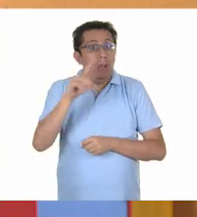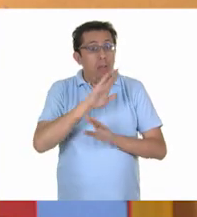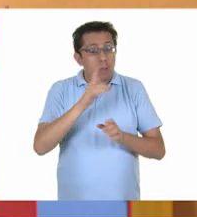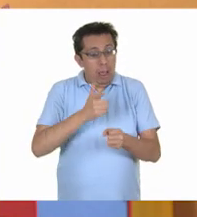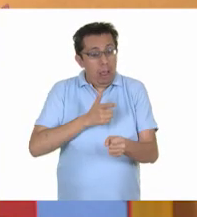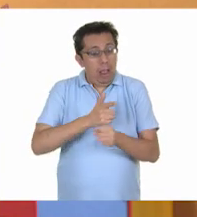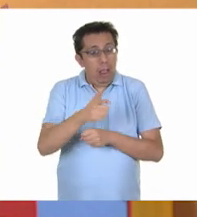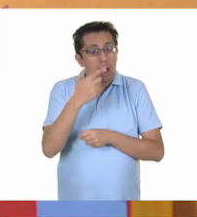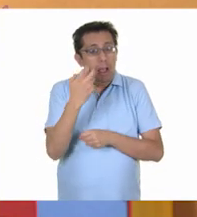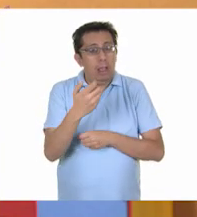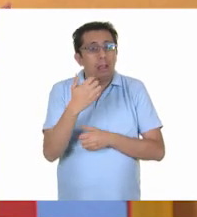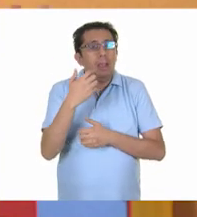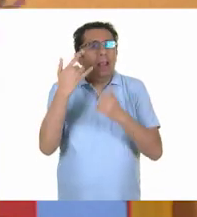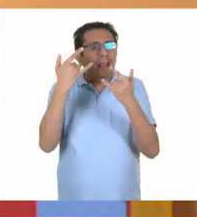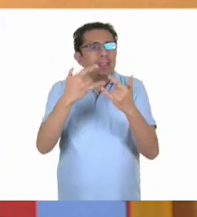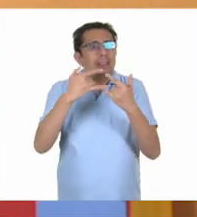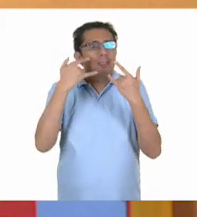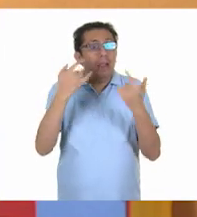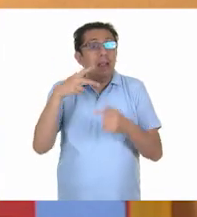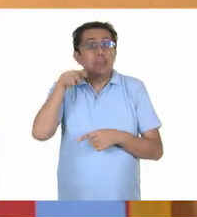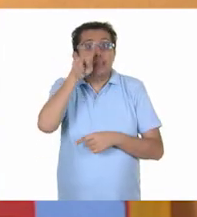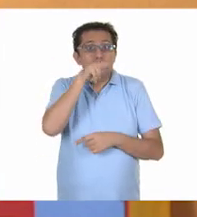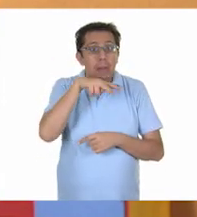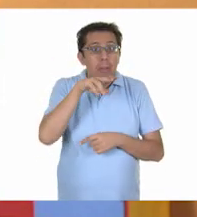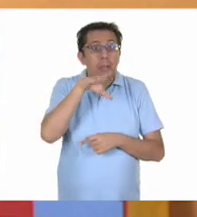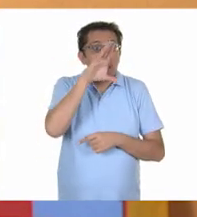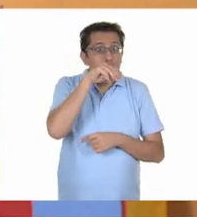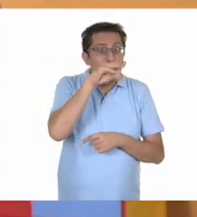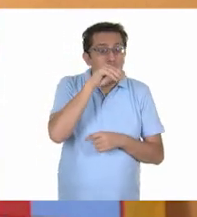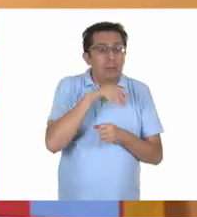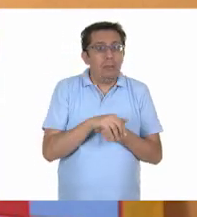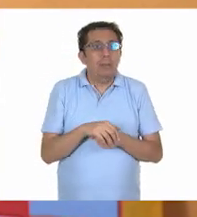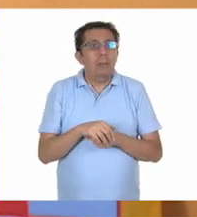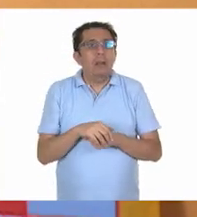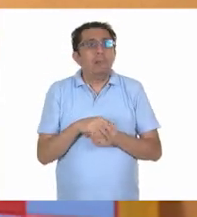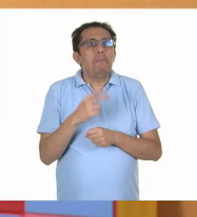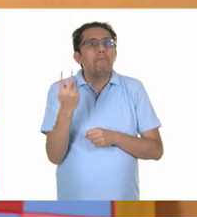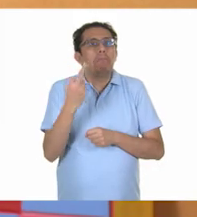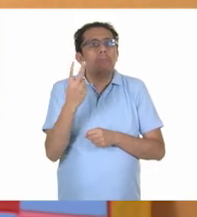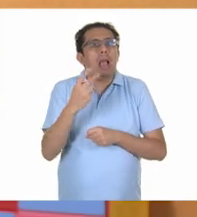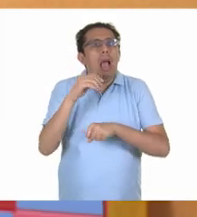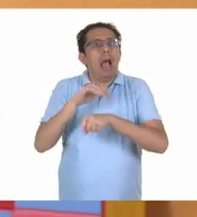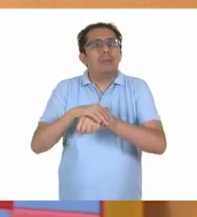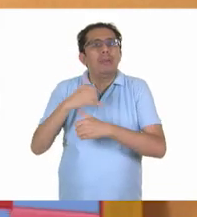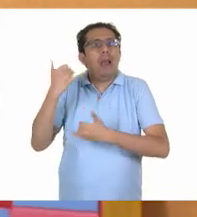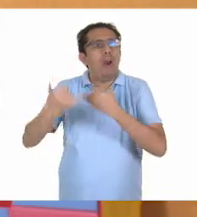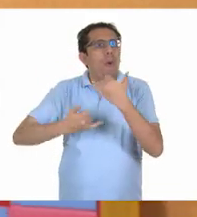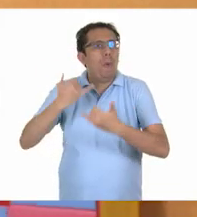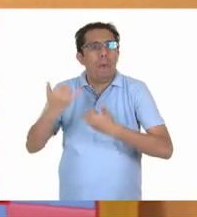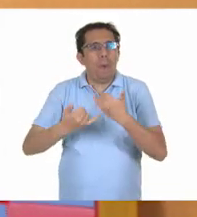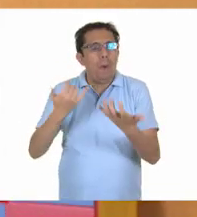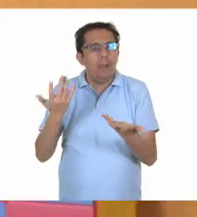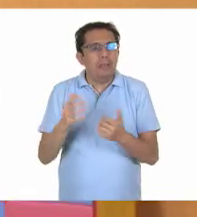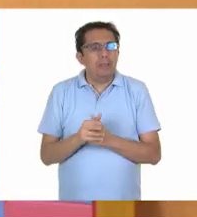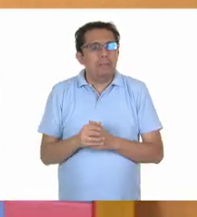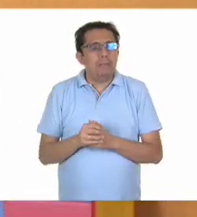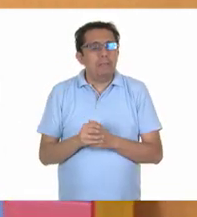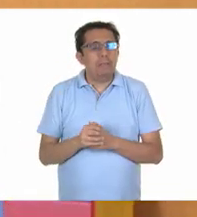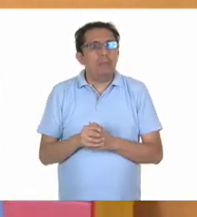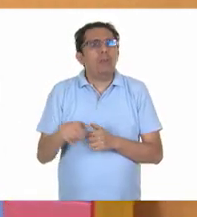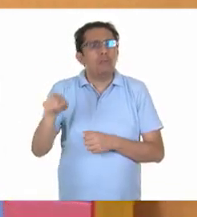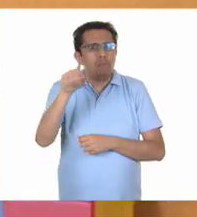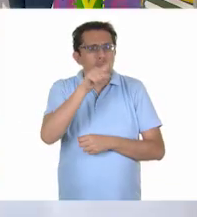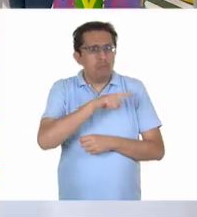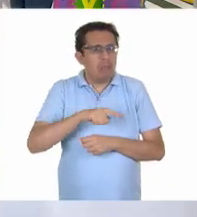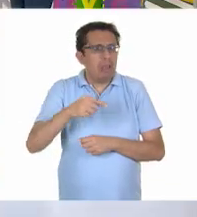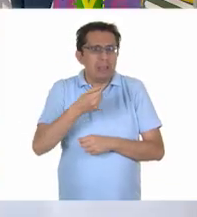¡Claro! Porque si te diste cuenta, en este cuento, la serpiente y el pato... eran amigos porque estaban